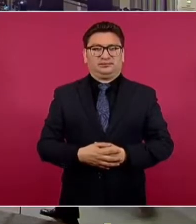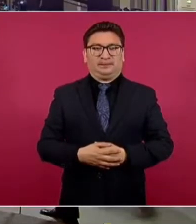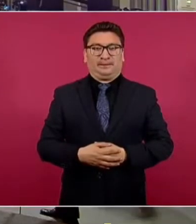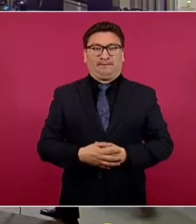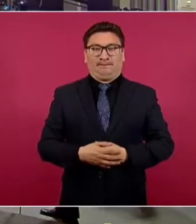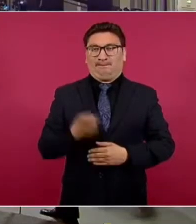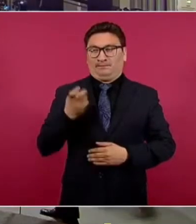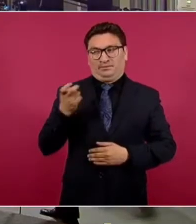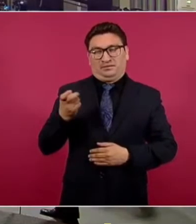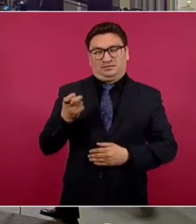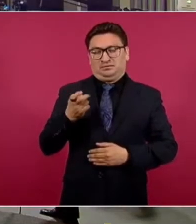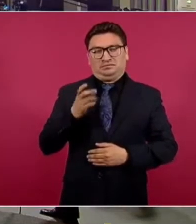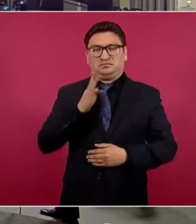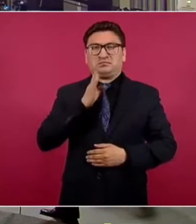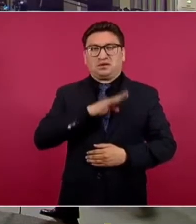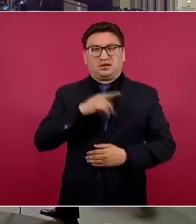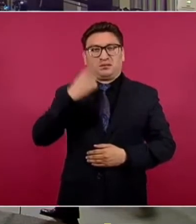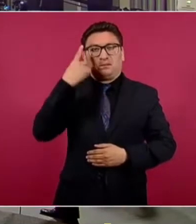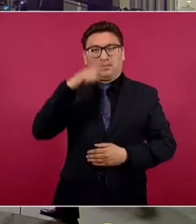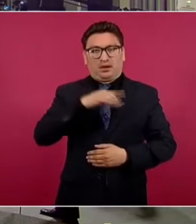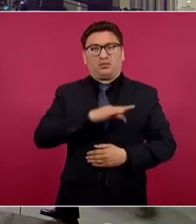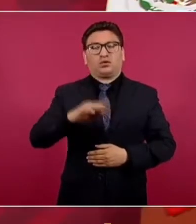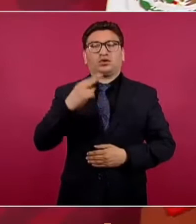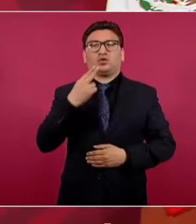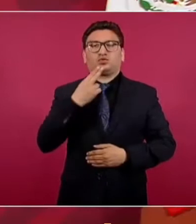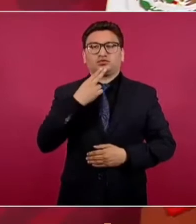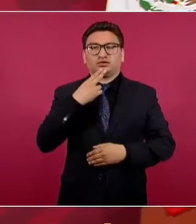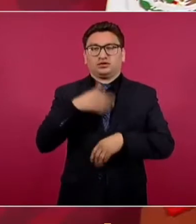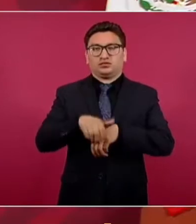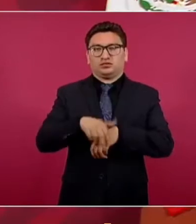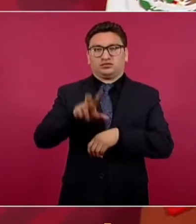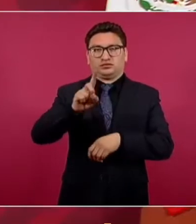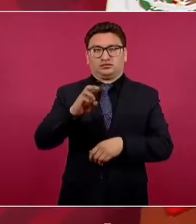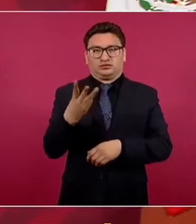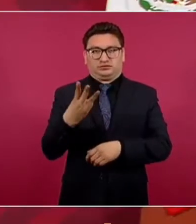una causal para la aplicación del 33.